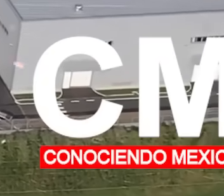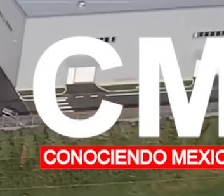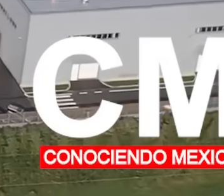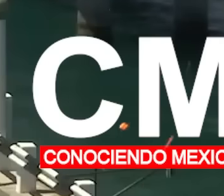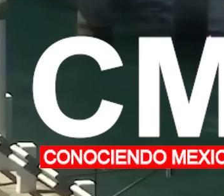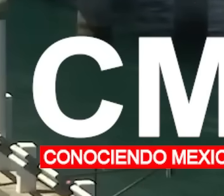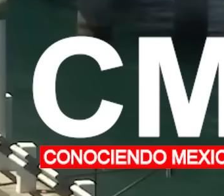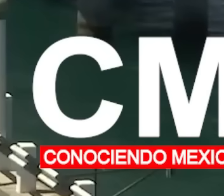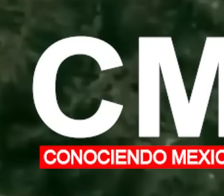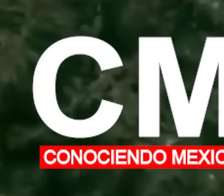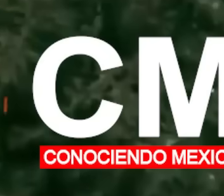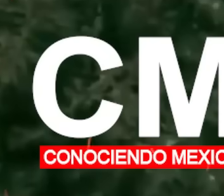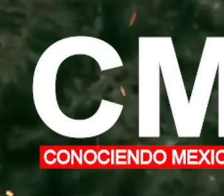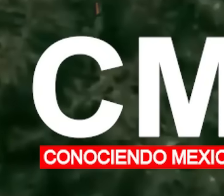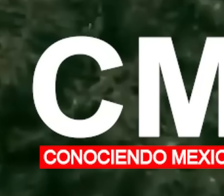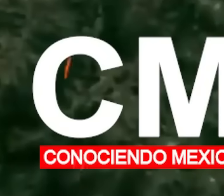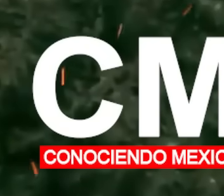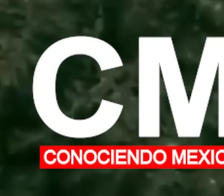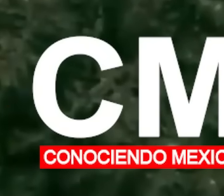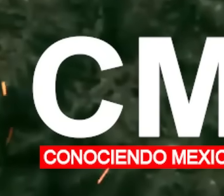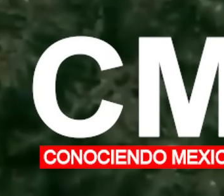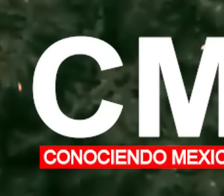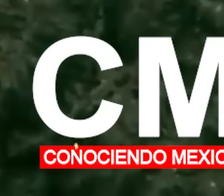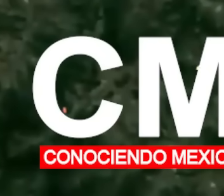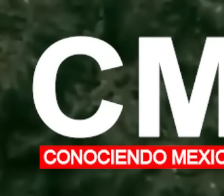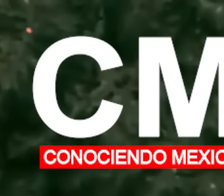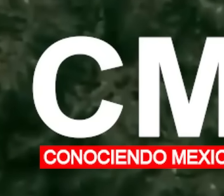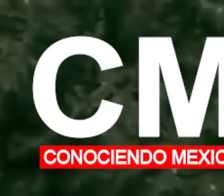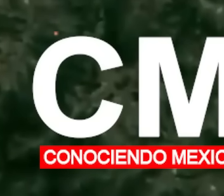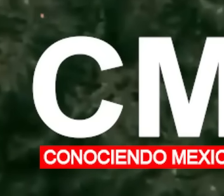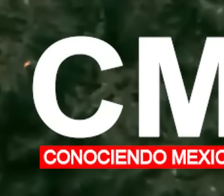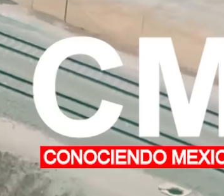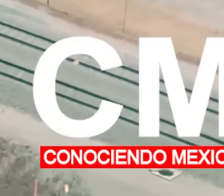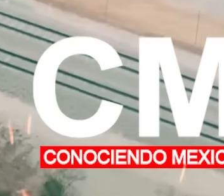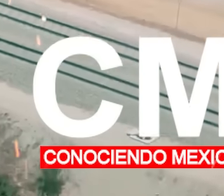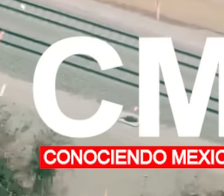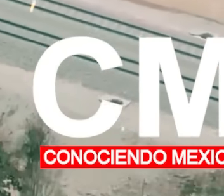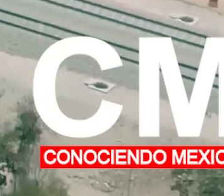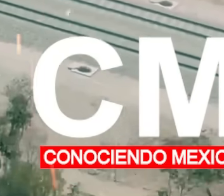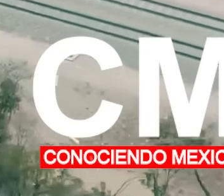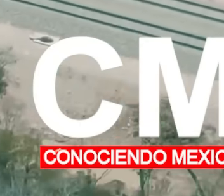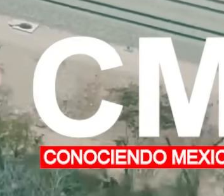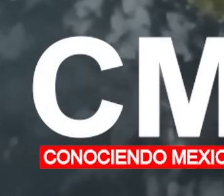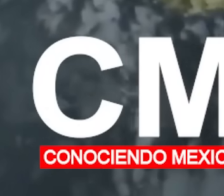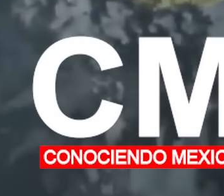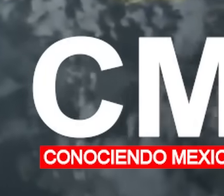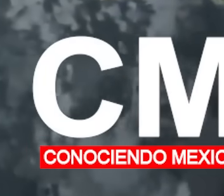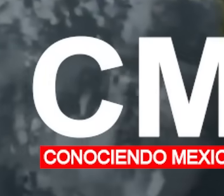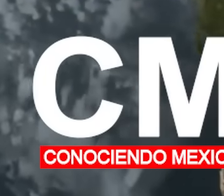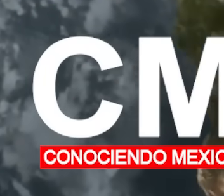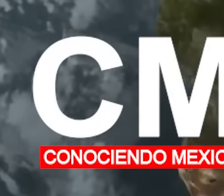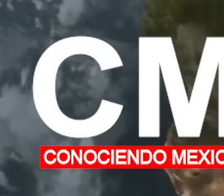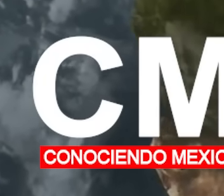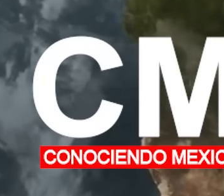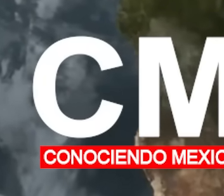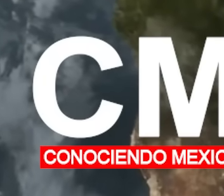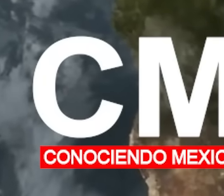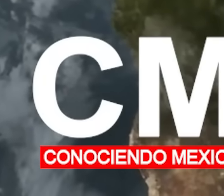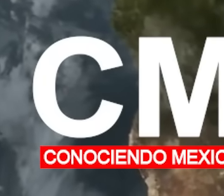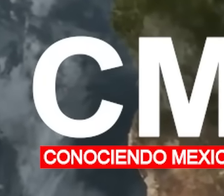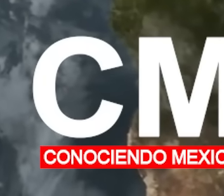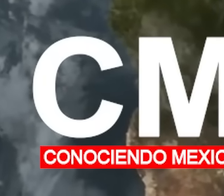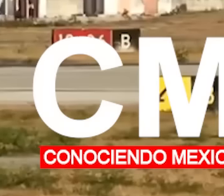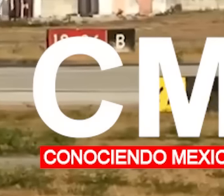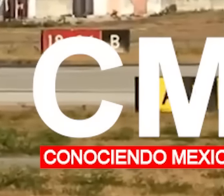de Mérida y en Progreso, conectarán con el corredor interoceánico del Istmo de Tehuantepec y con el Tren Maya. Esto será con el objetivo de